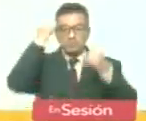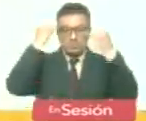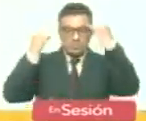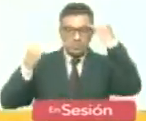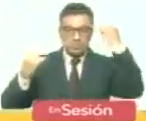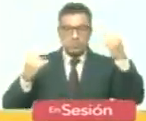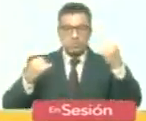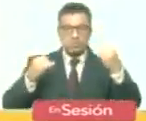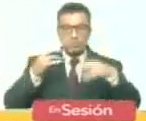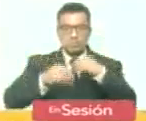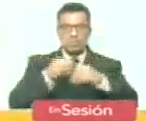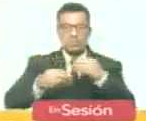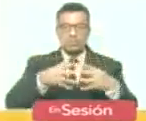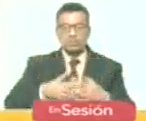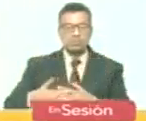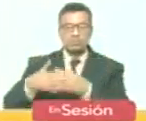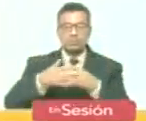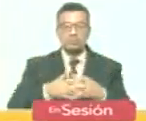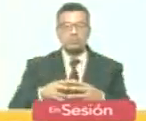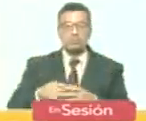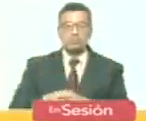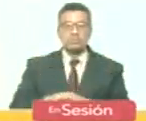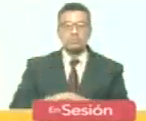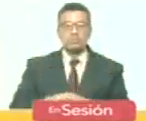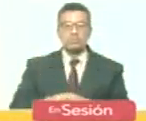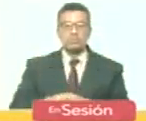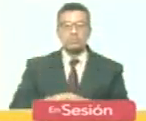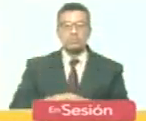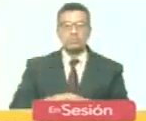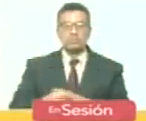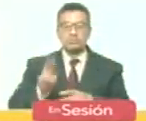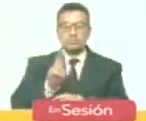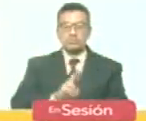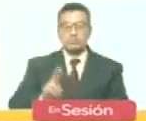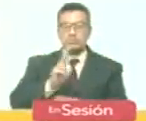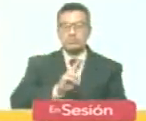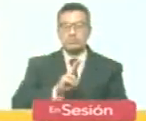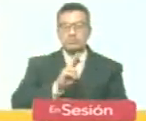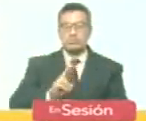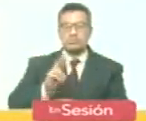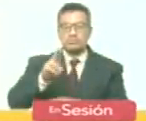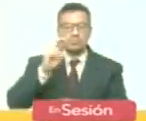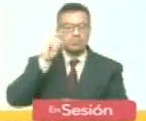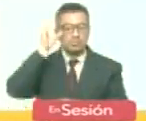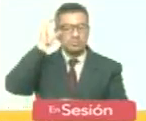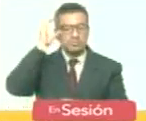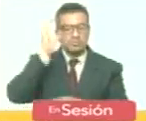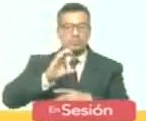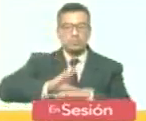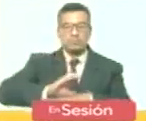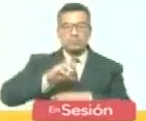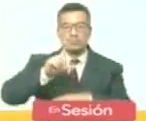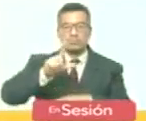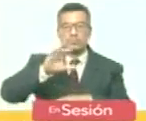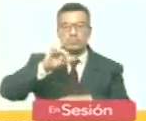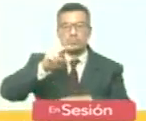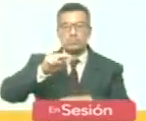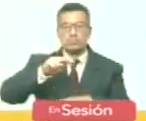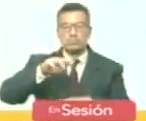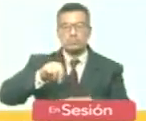los Estados Unidos de Norteamérica y que fue utilizado en Vietnam, la llamaban las minas Claymore.